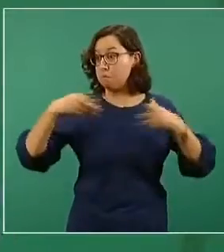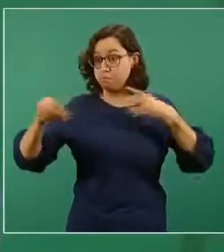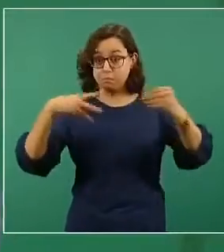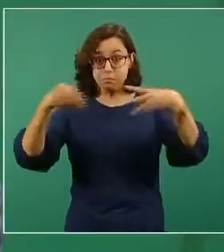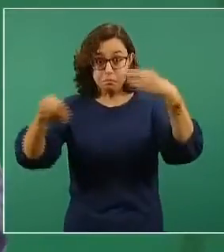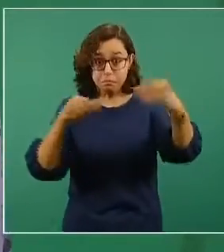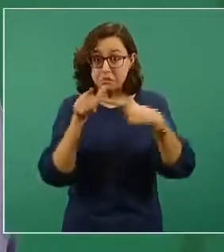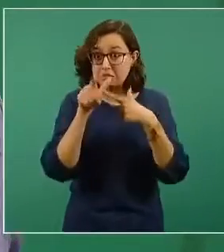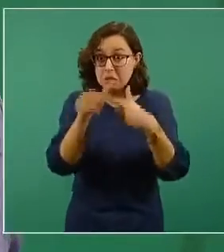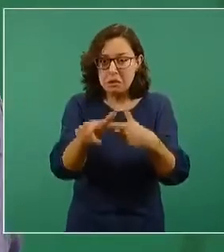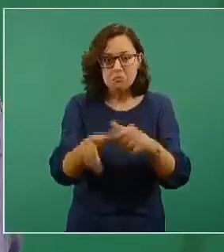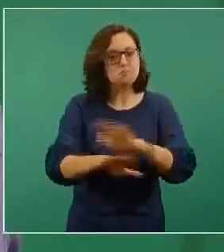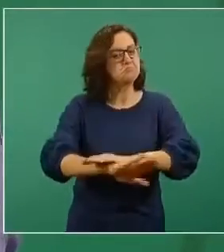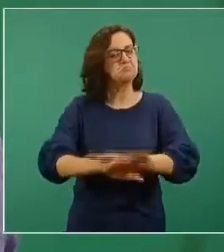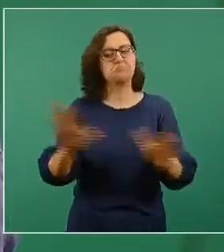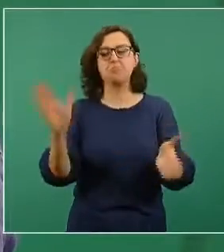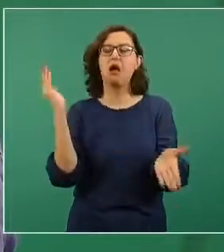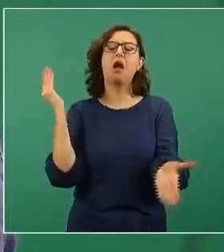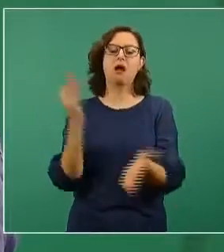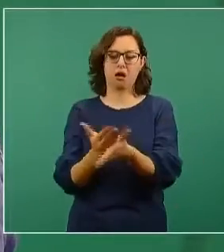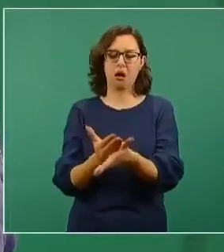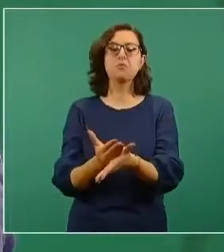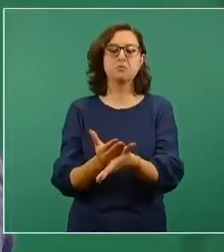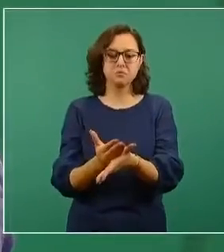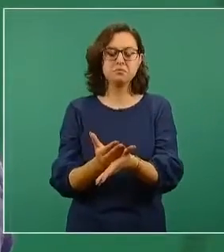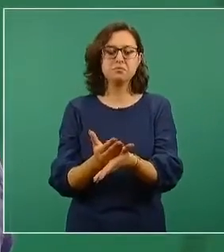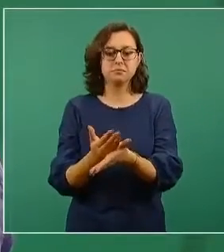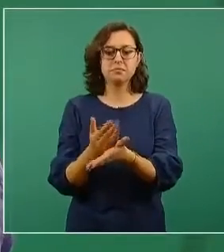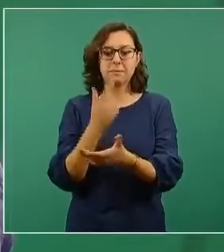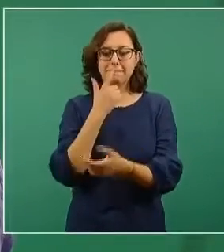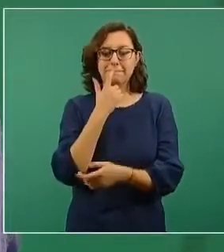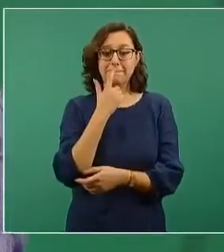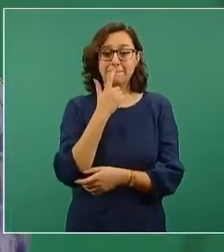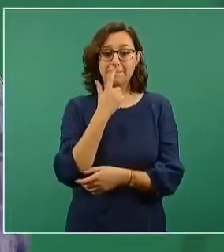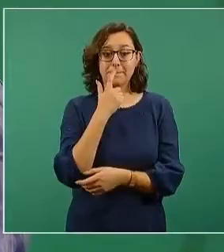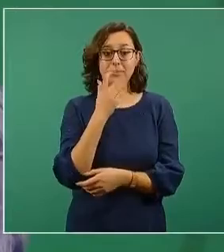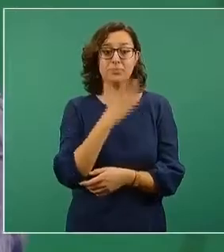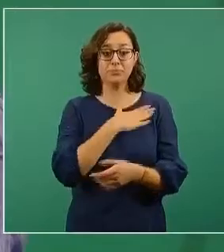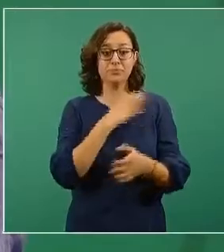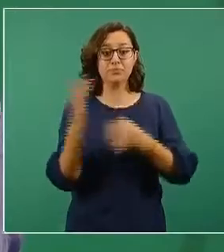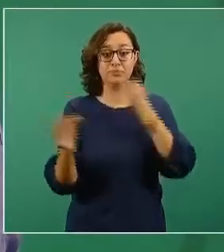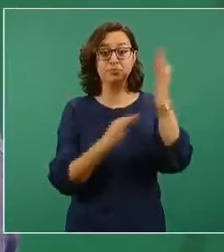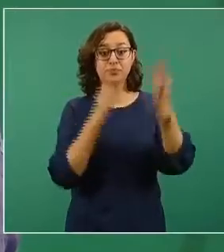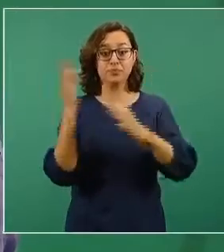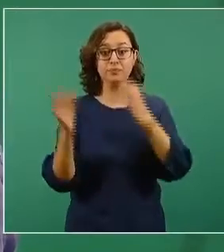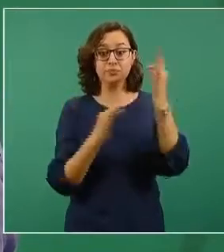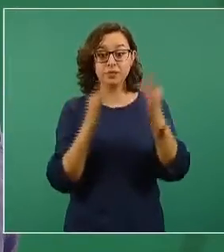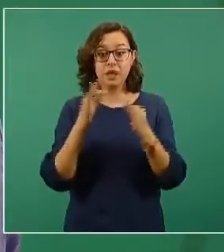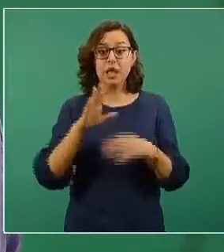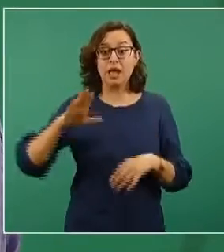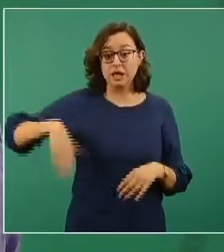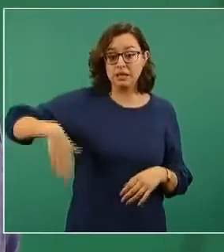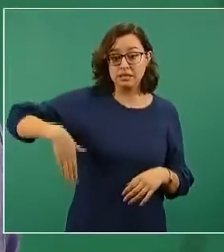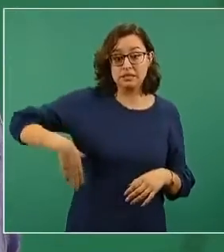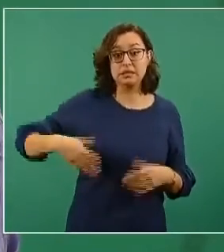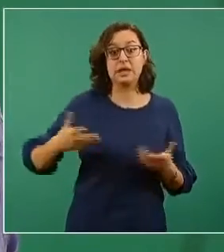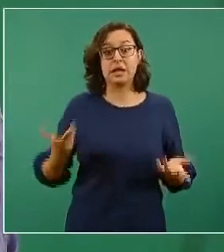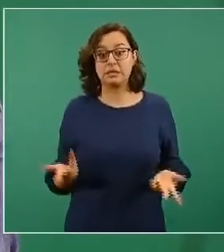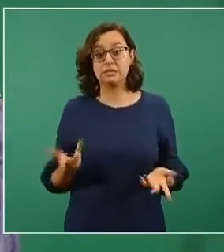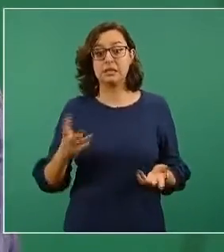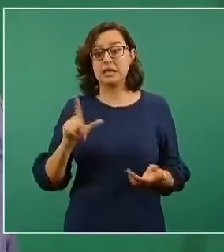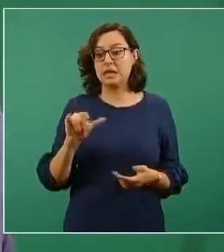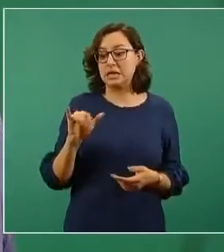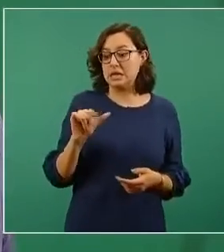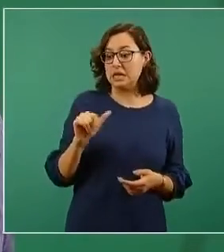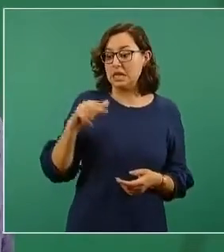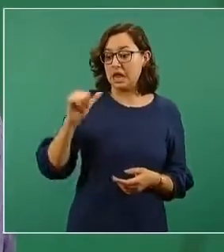aquí vienen buenas noticias. La cero encuesta, por la que preguntaba Liliana Noble en varias